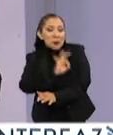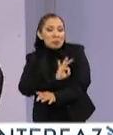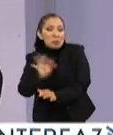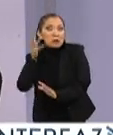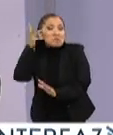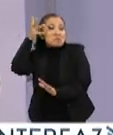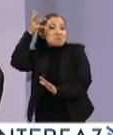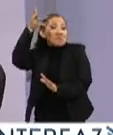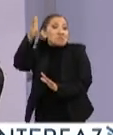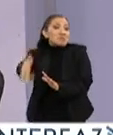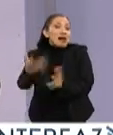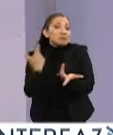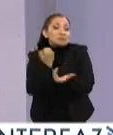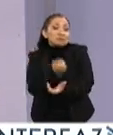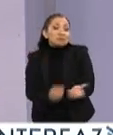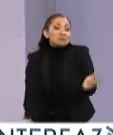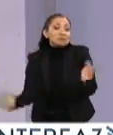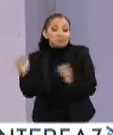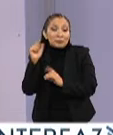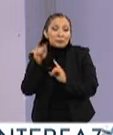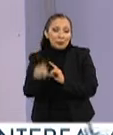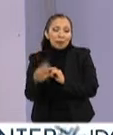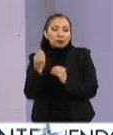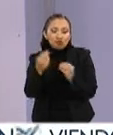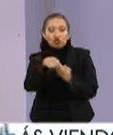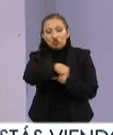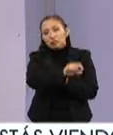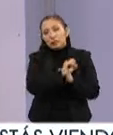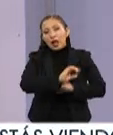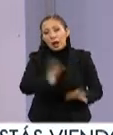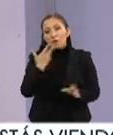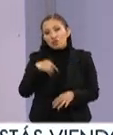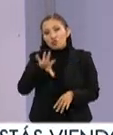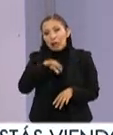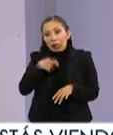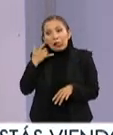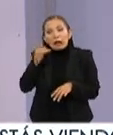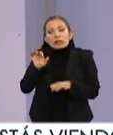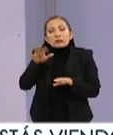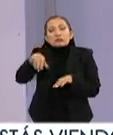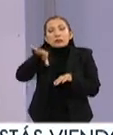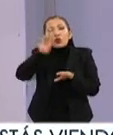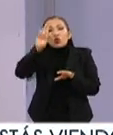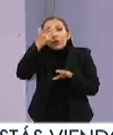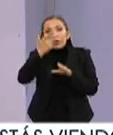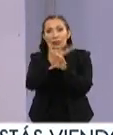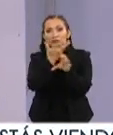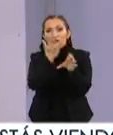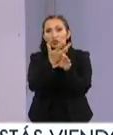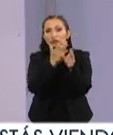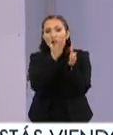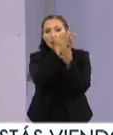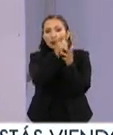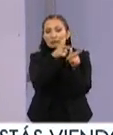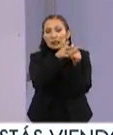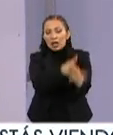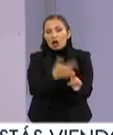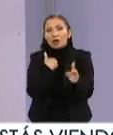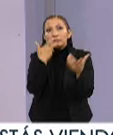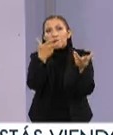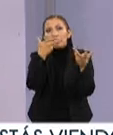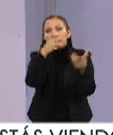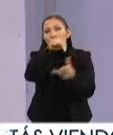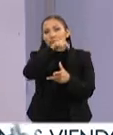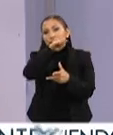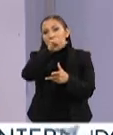pueden en algún momento llegar a hacerlo en un futuro. Muchos de ellos obviamente buscarán estar en alguna universidad de los Estados Unidos para continuar con este sueño